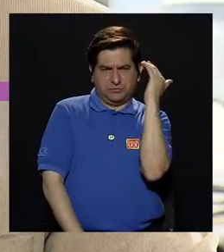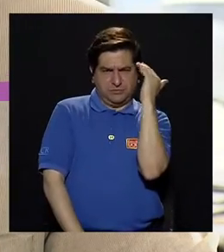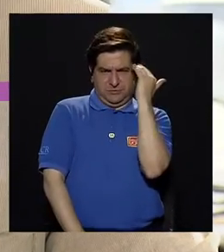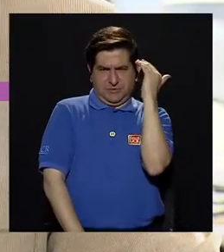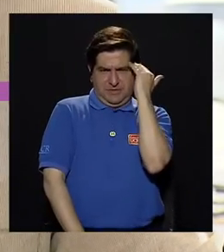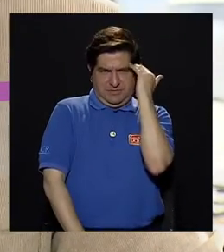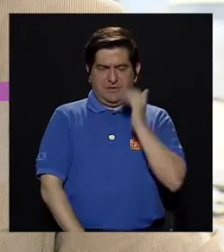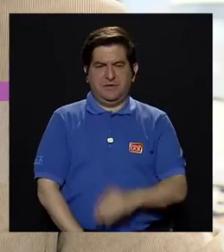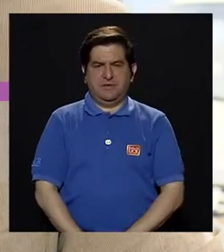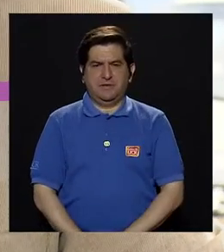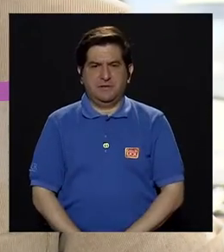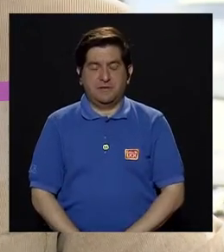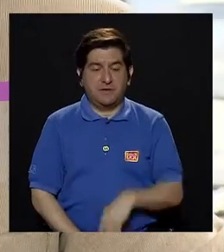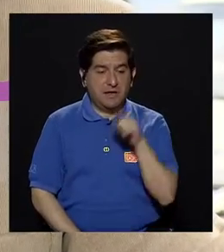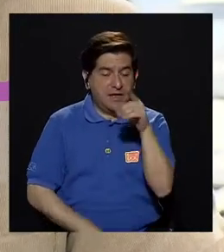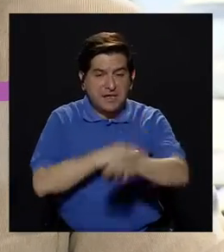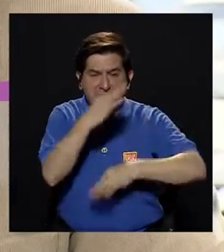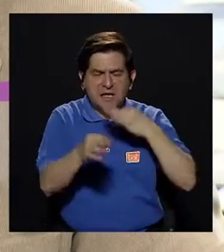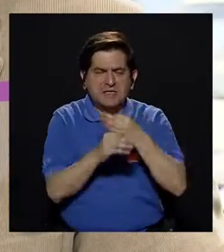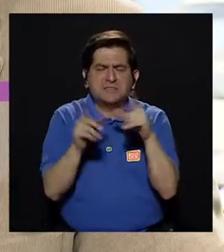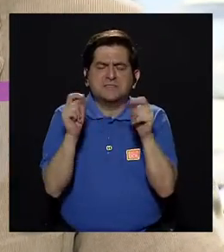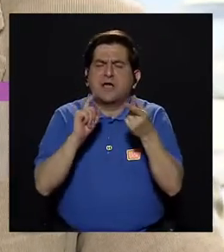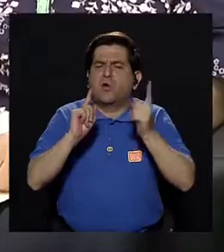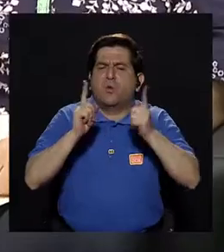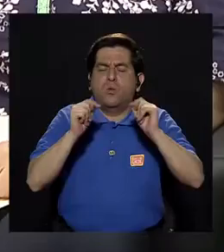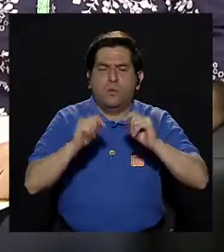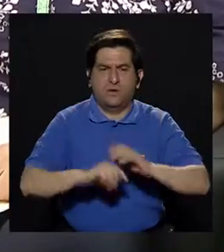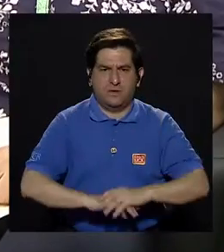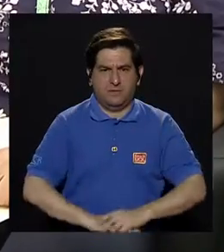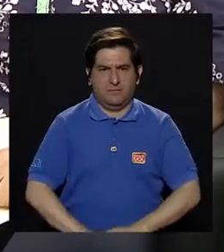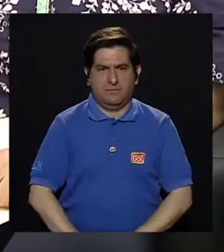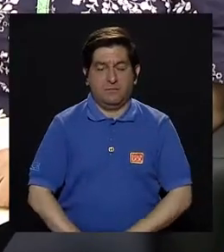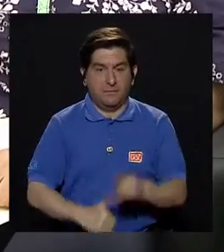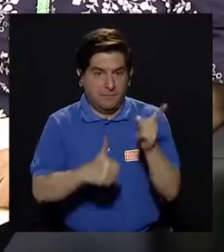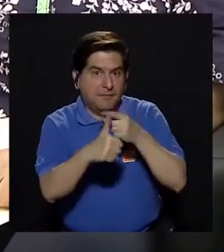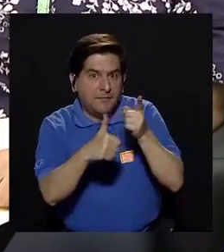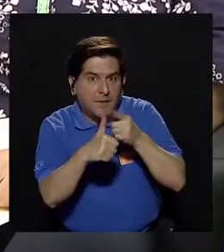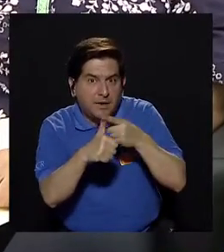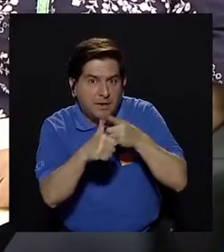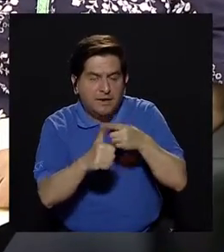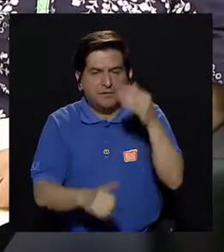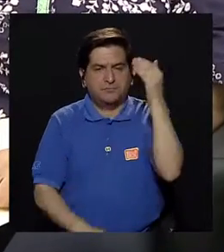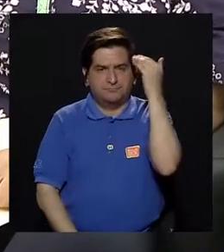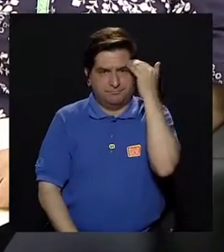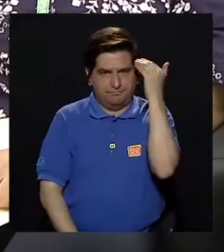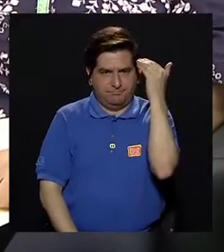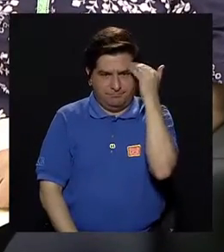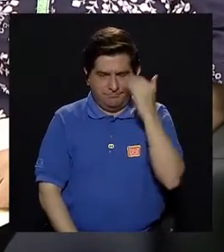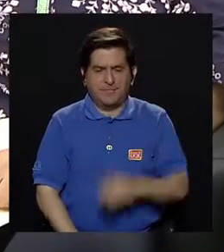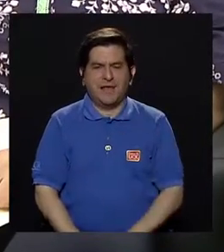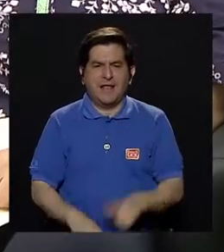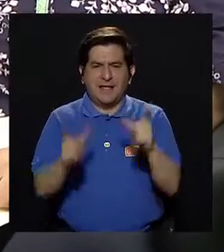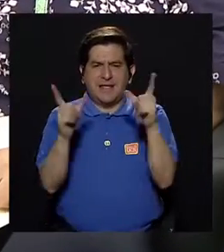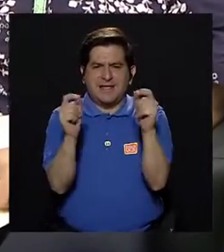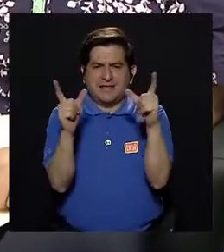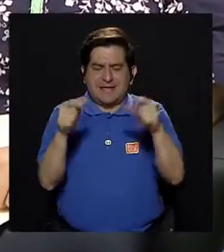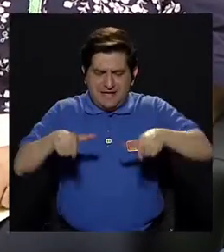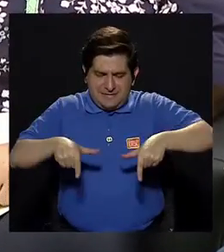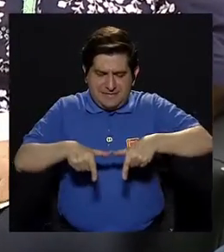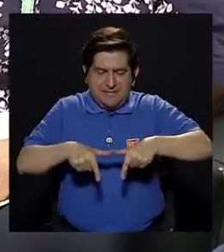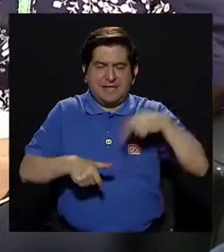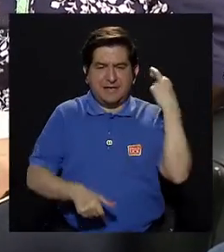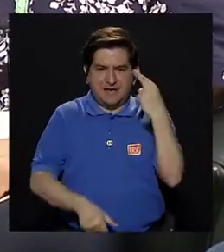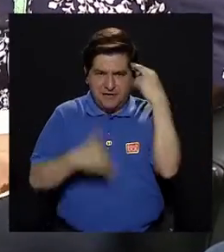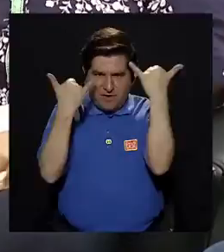cuenta para este tipo de cáncer? Bueno, lo primero es que se sabe que el cáncer de cérvix tiene una